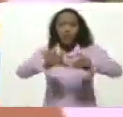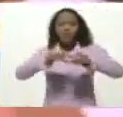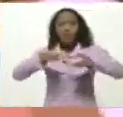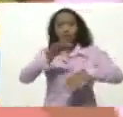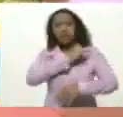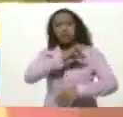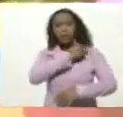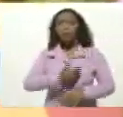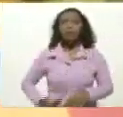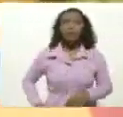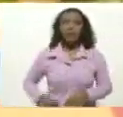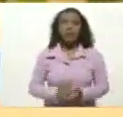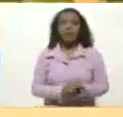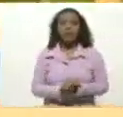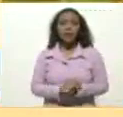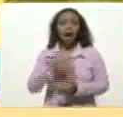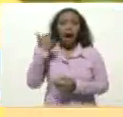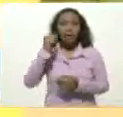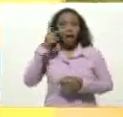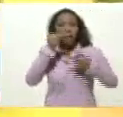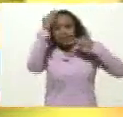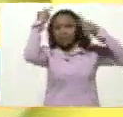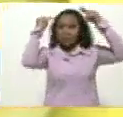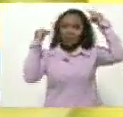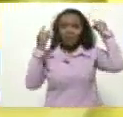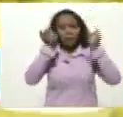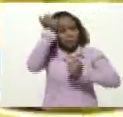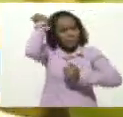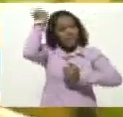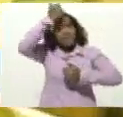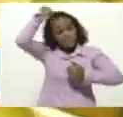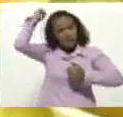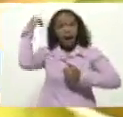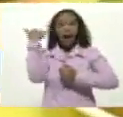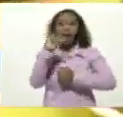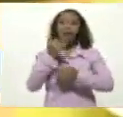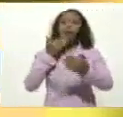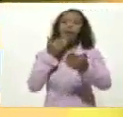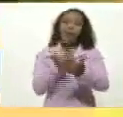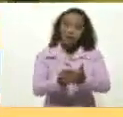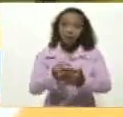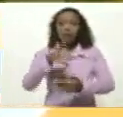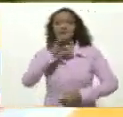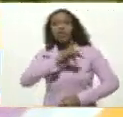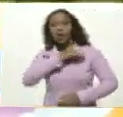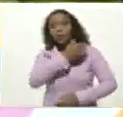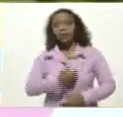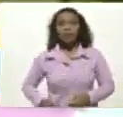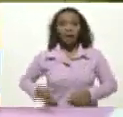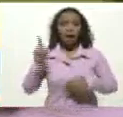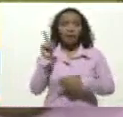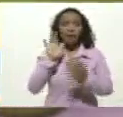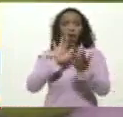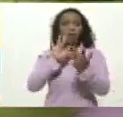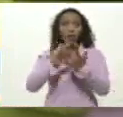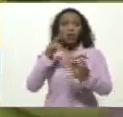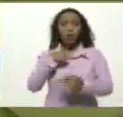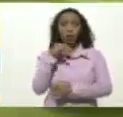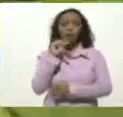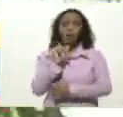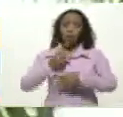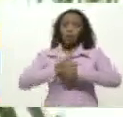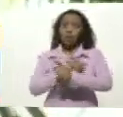presidente, tenemos barberos, señor presidente. Le damos las gracias, señor presidente, por este pase. Estoy un poquito